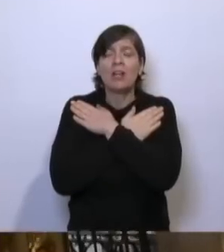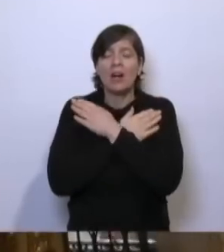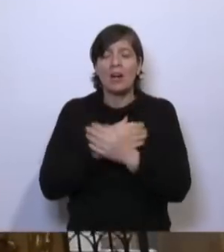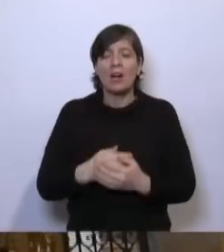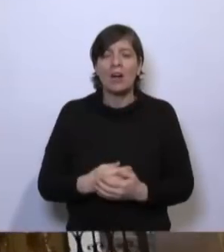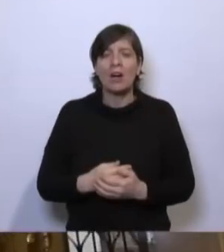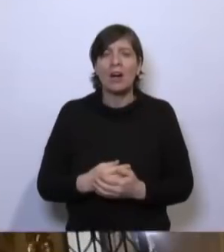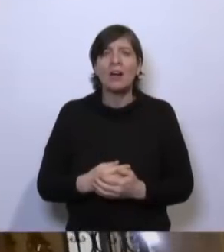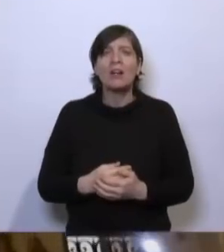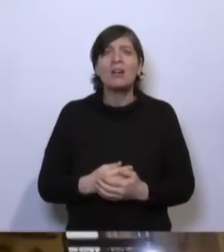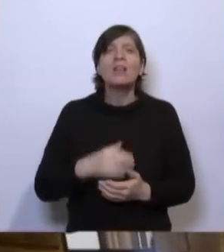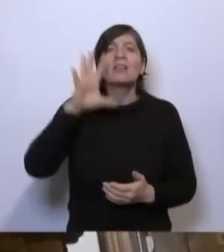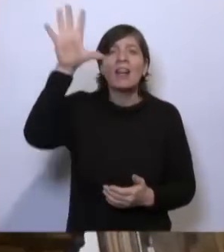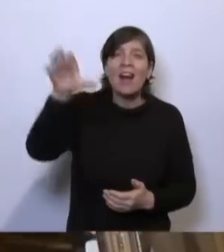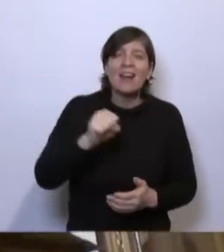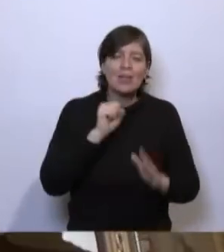María,